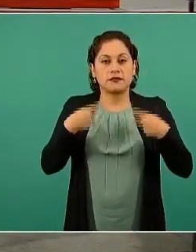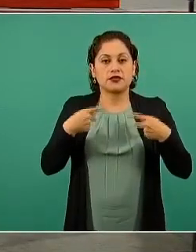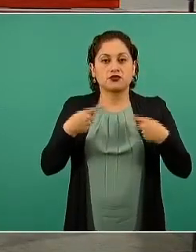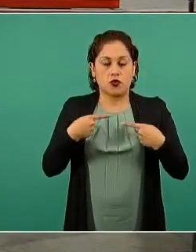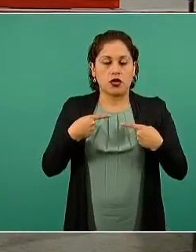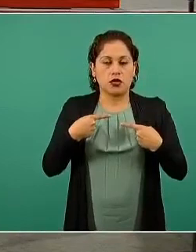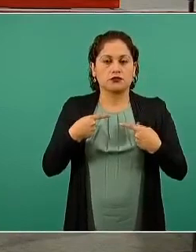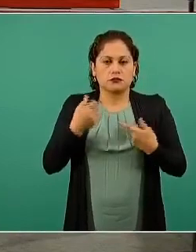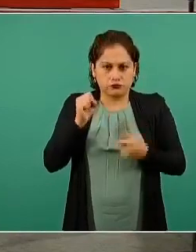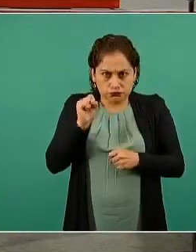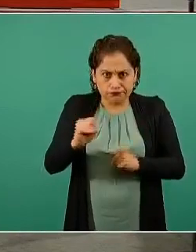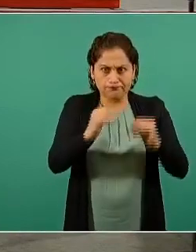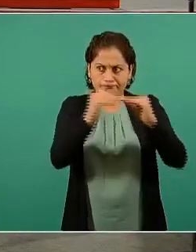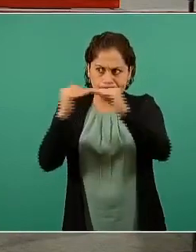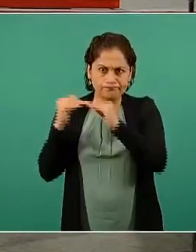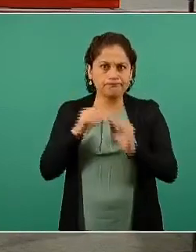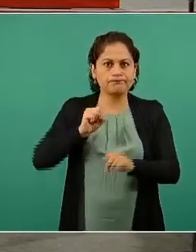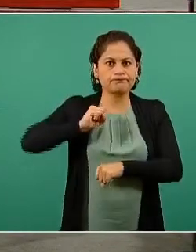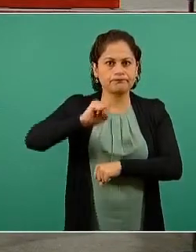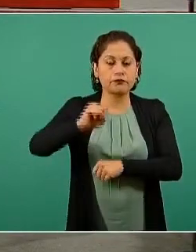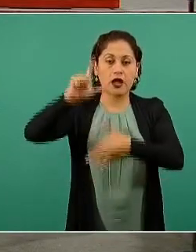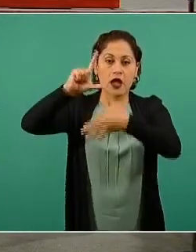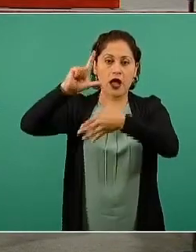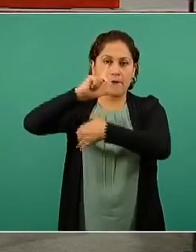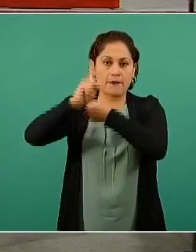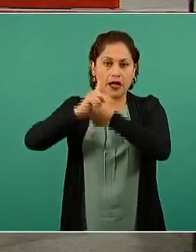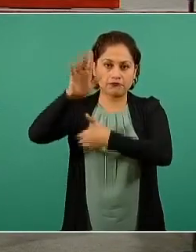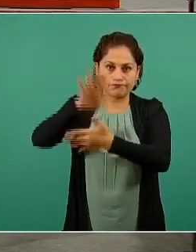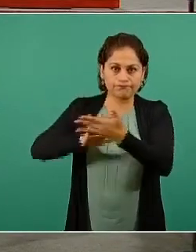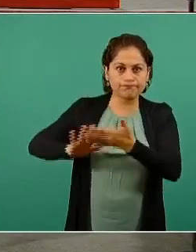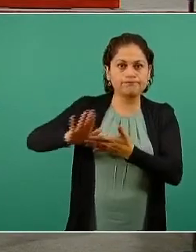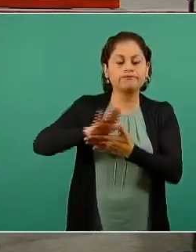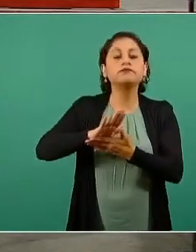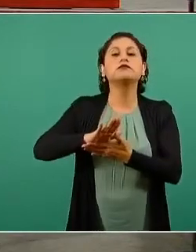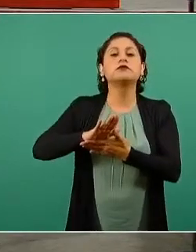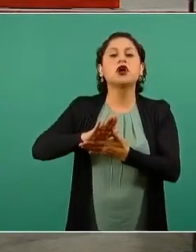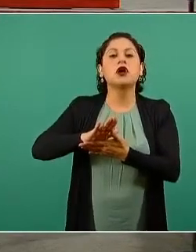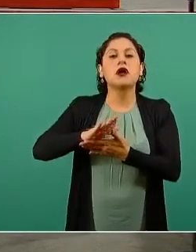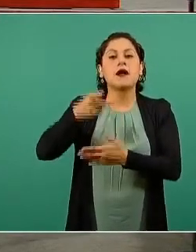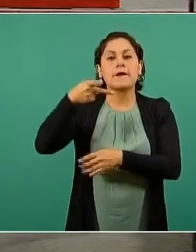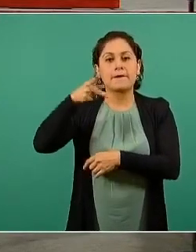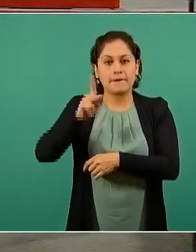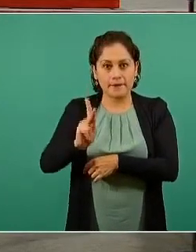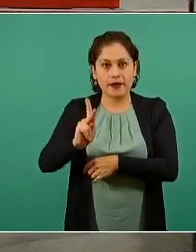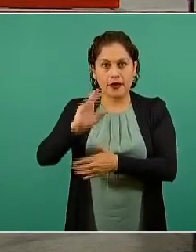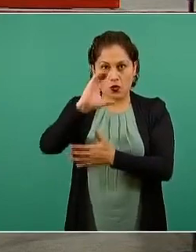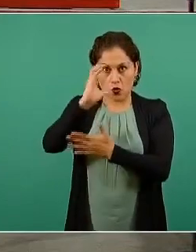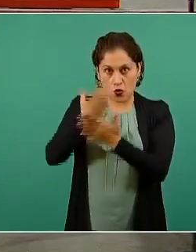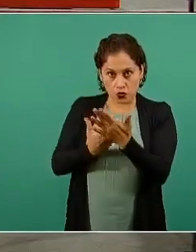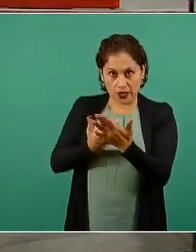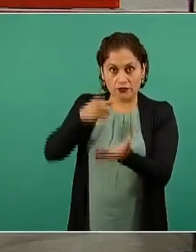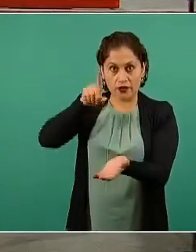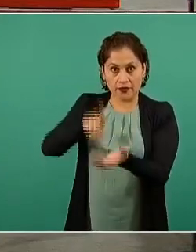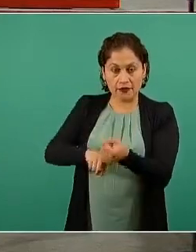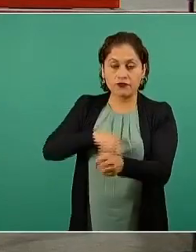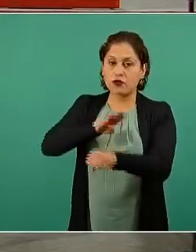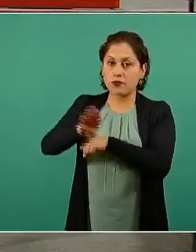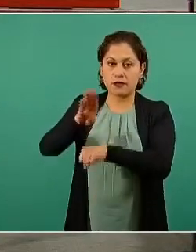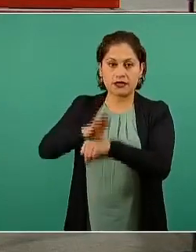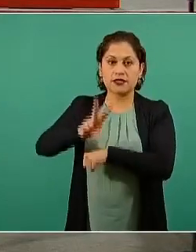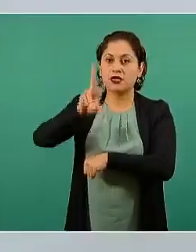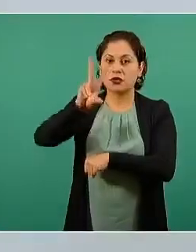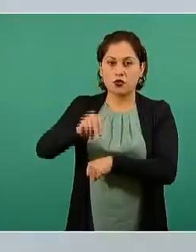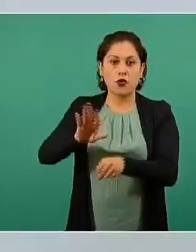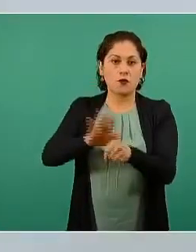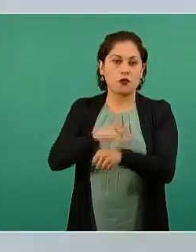equitativo posible, teniendo en cuenta toda América Latina y el Caribe, pero dejando fuera de este contrato a Brasil, que está produciendo